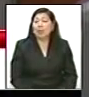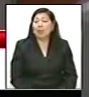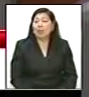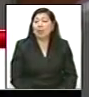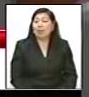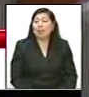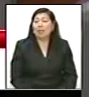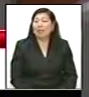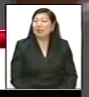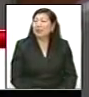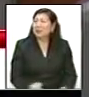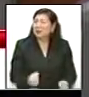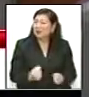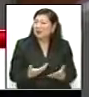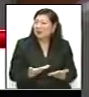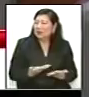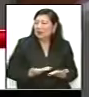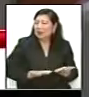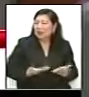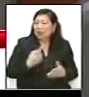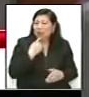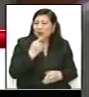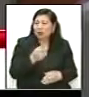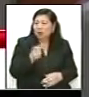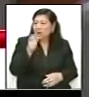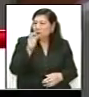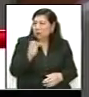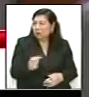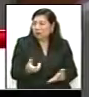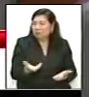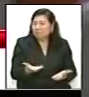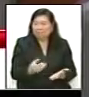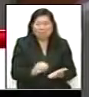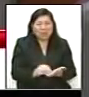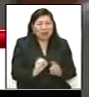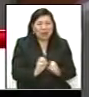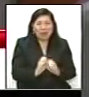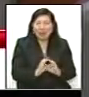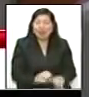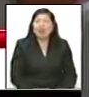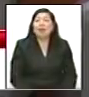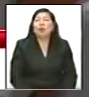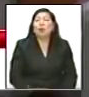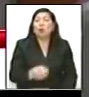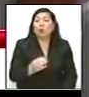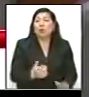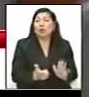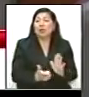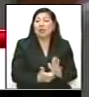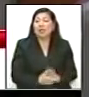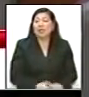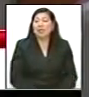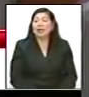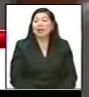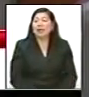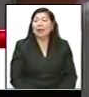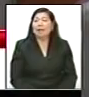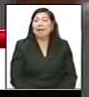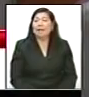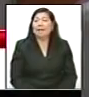su fealdad, en el sentido de acusar a una persona de manera transparente, justa y leal. Por